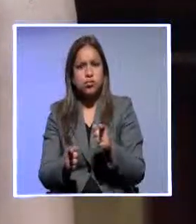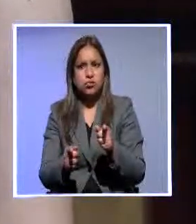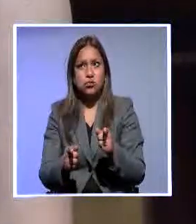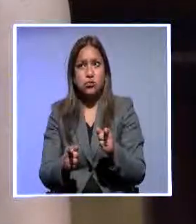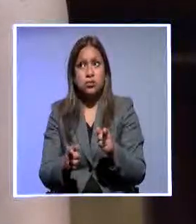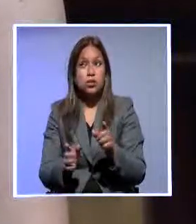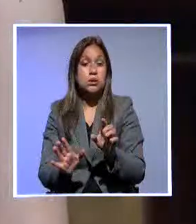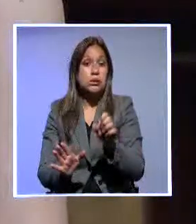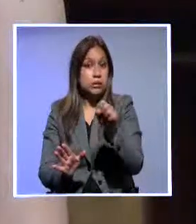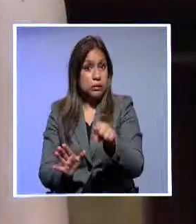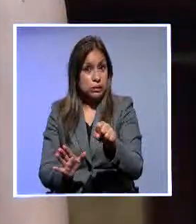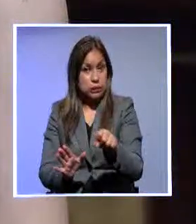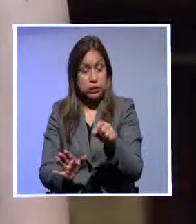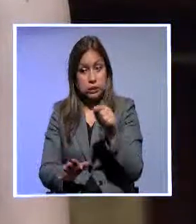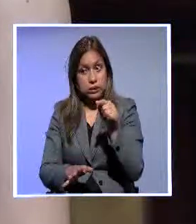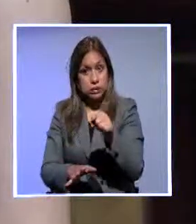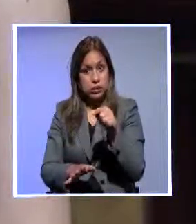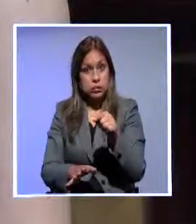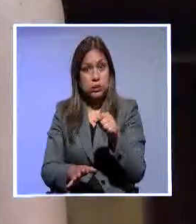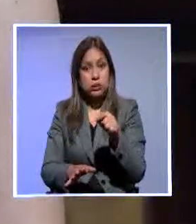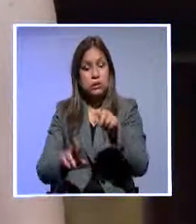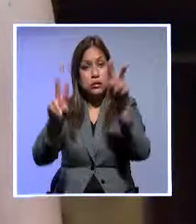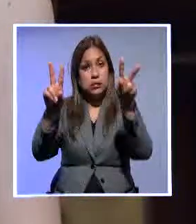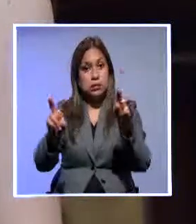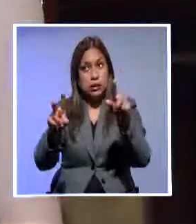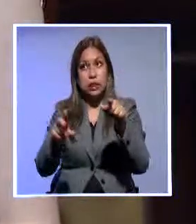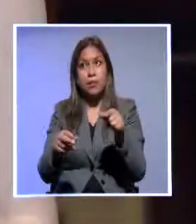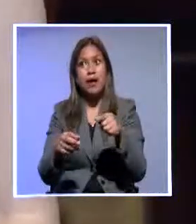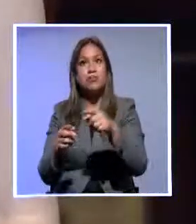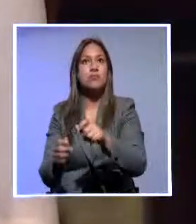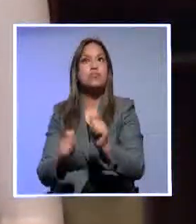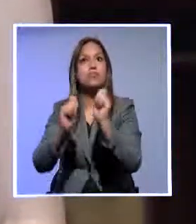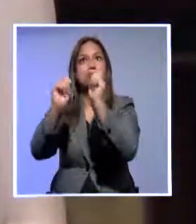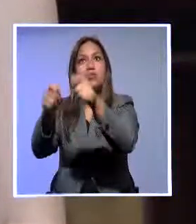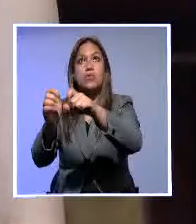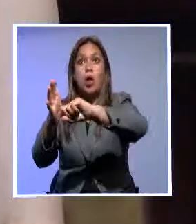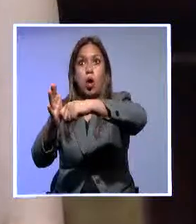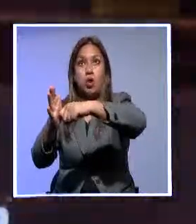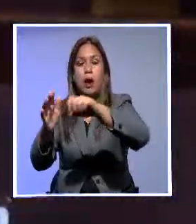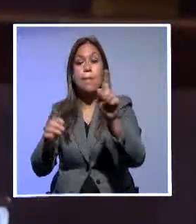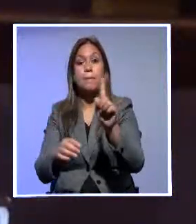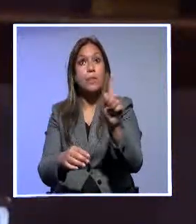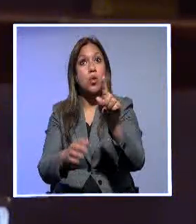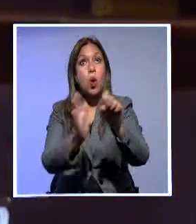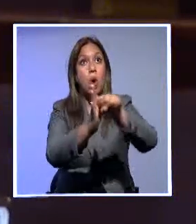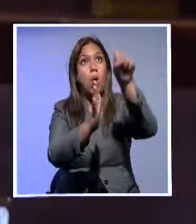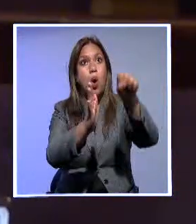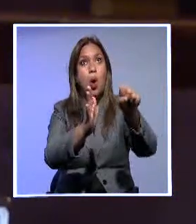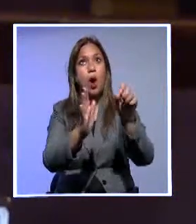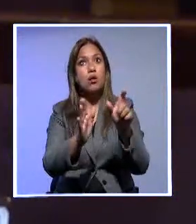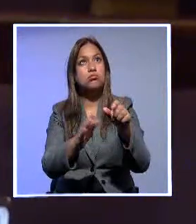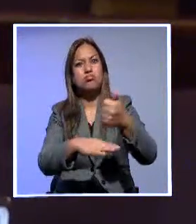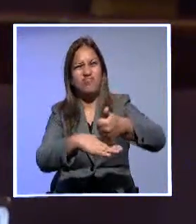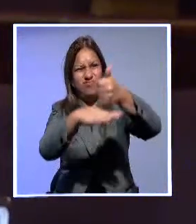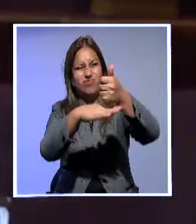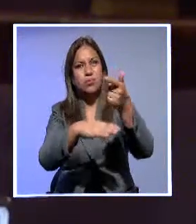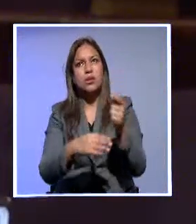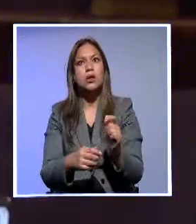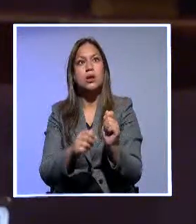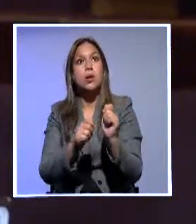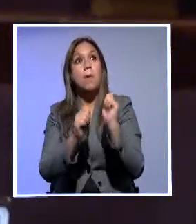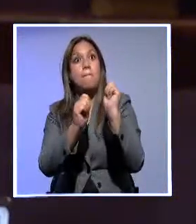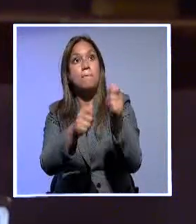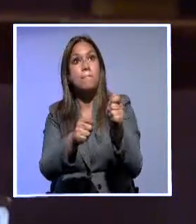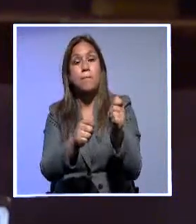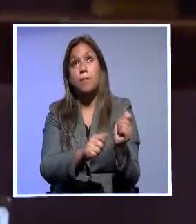si en este caso que se remita a la contraloría pero no a la fiscalía en 2015 en este proceso hemos